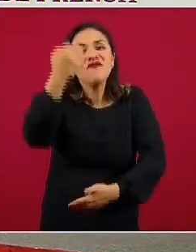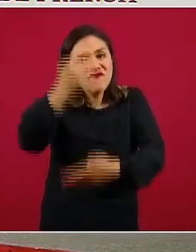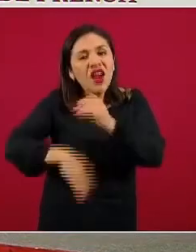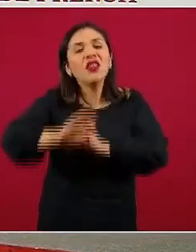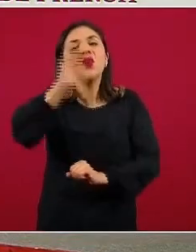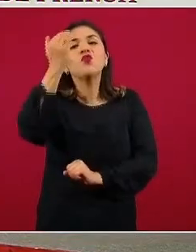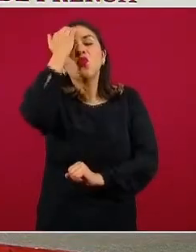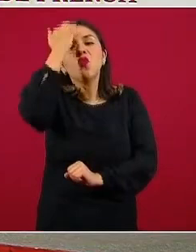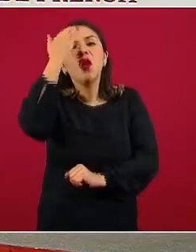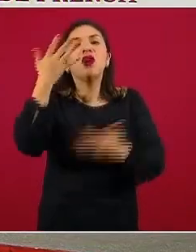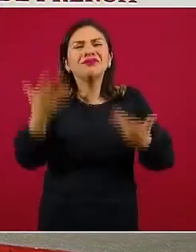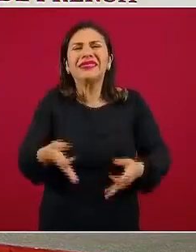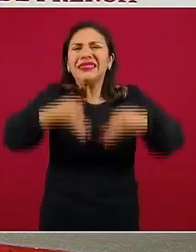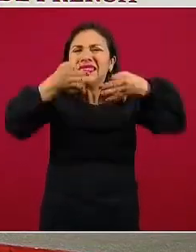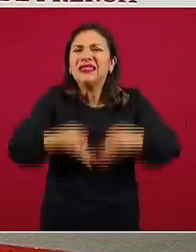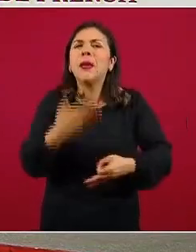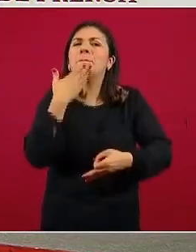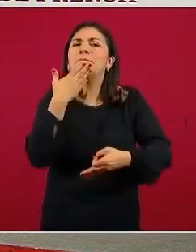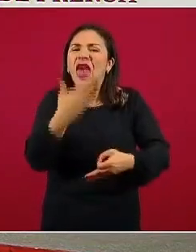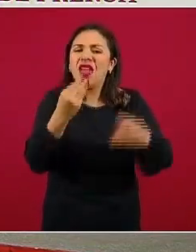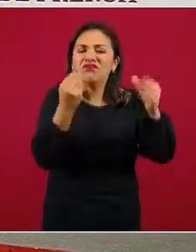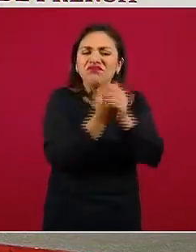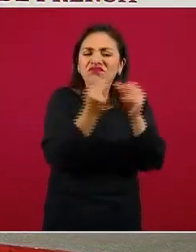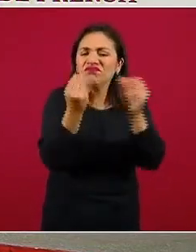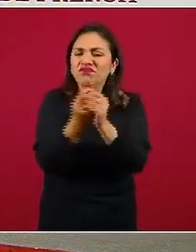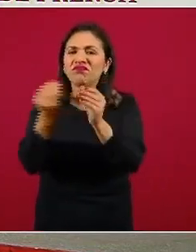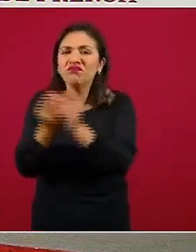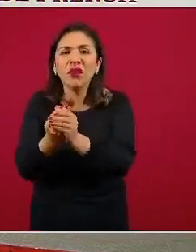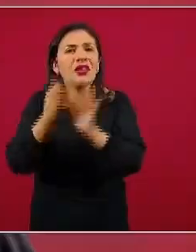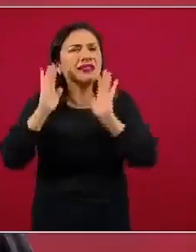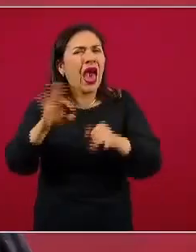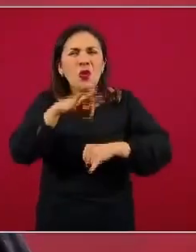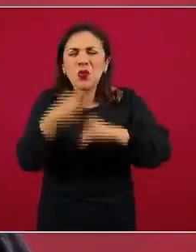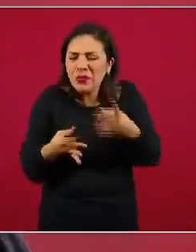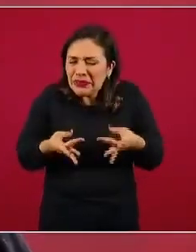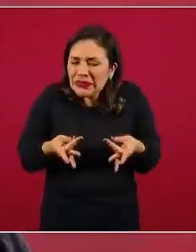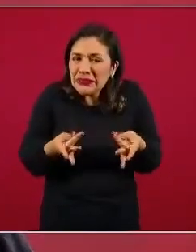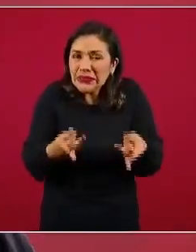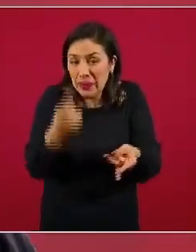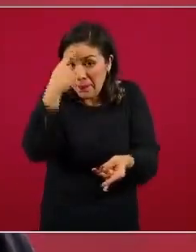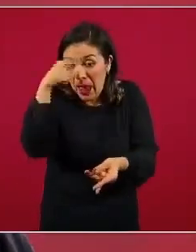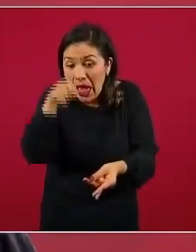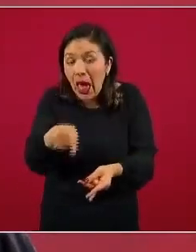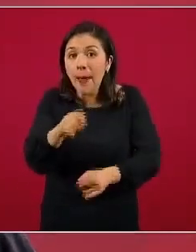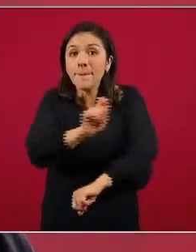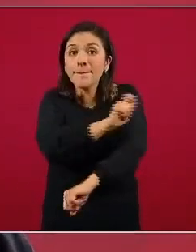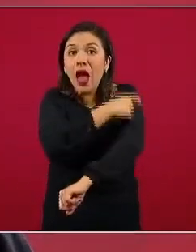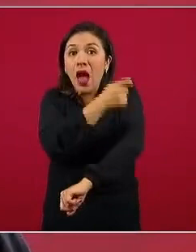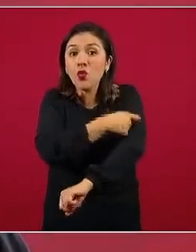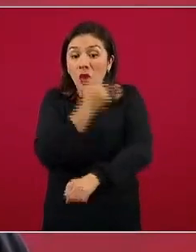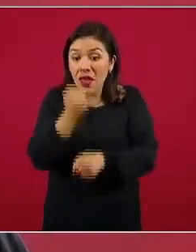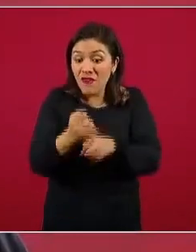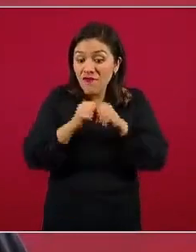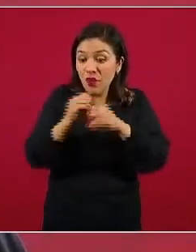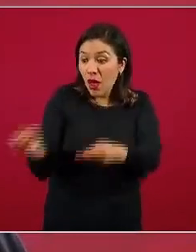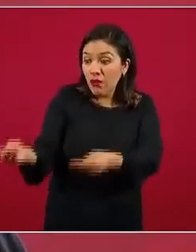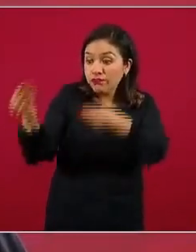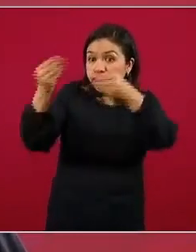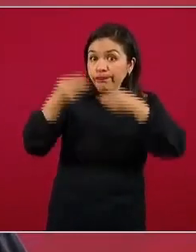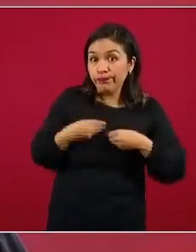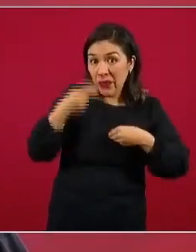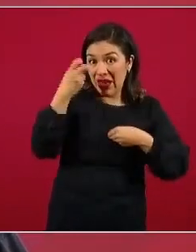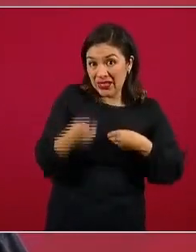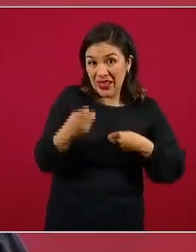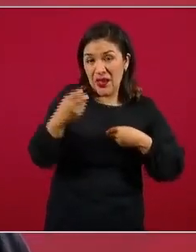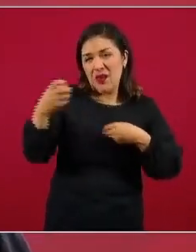conocer especificaciones ya más finales precisamente de la vacuna. La información que entrega, en este